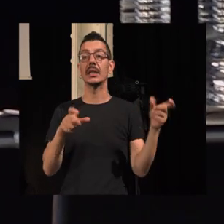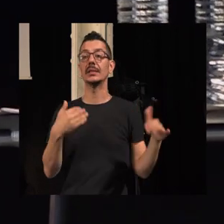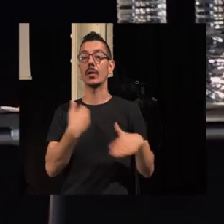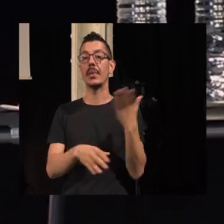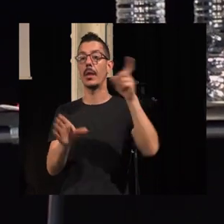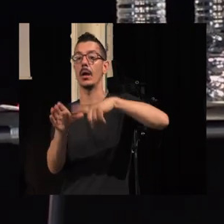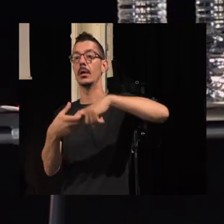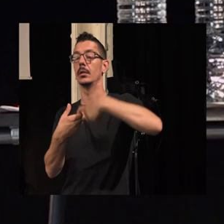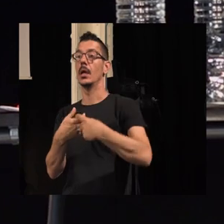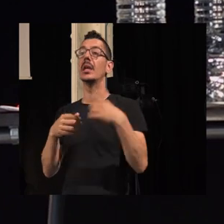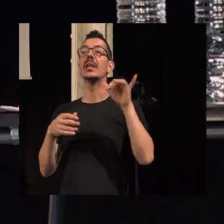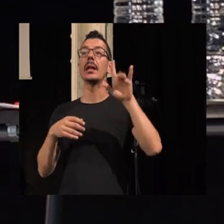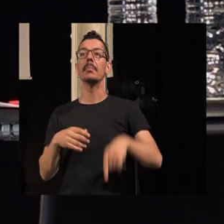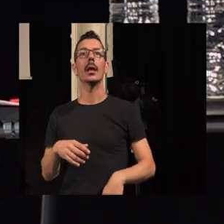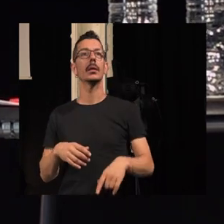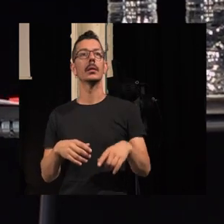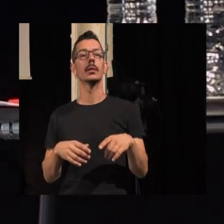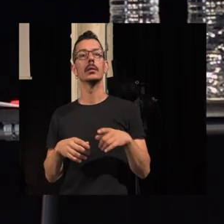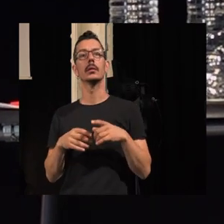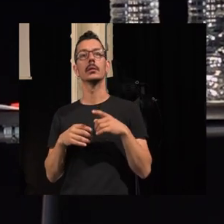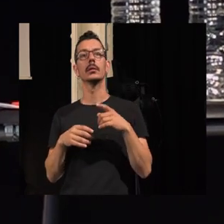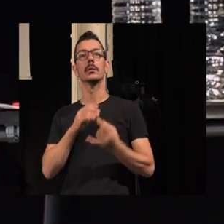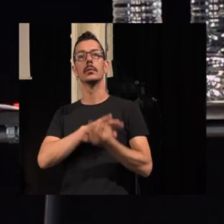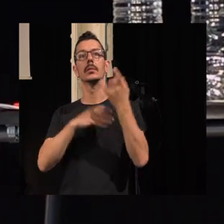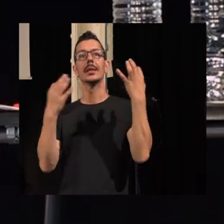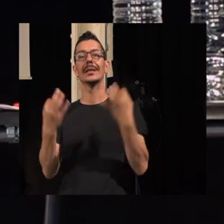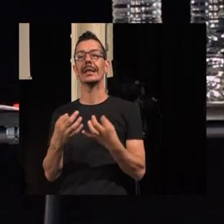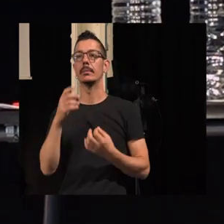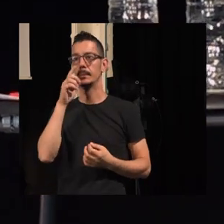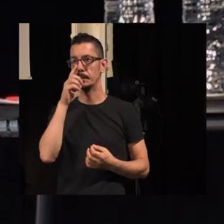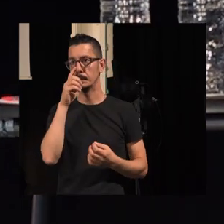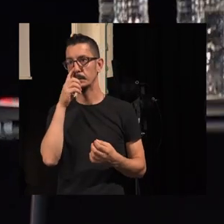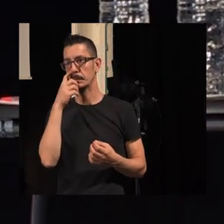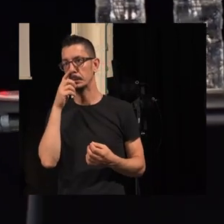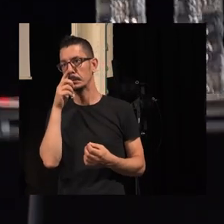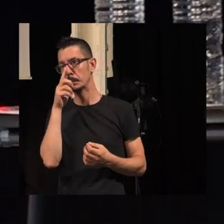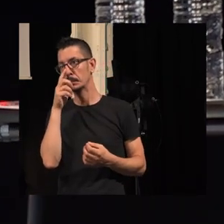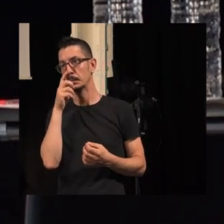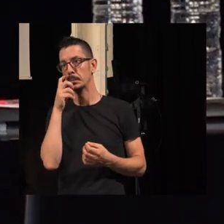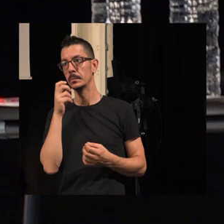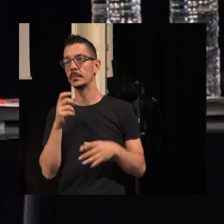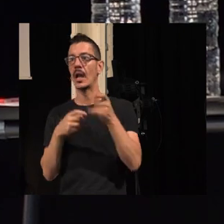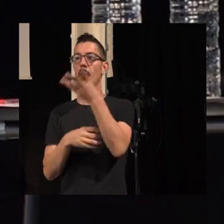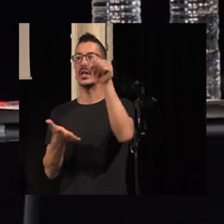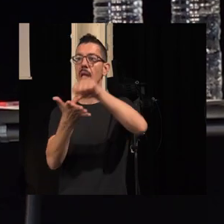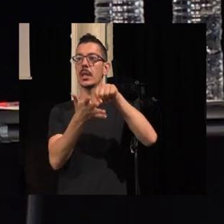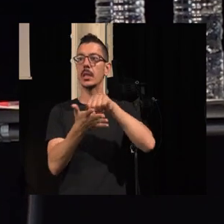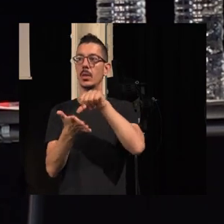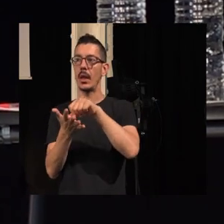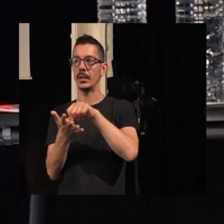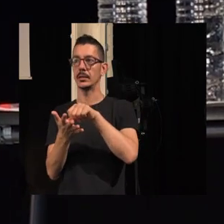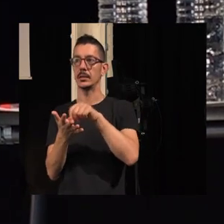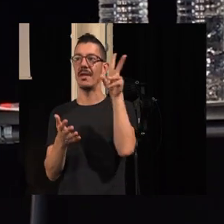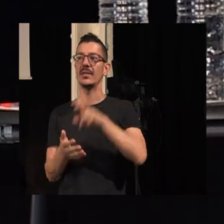una disponibilidad nueva en algunas ciudades por parte del poder